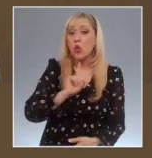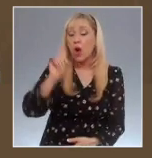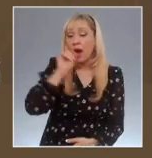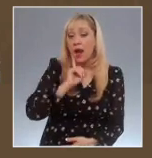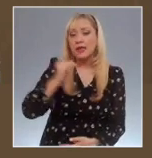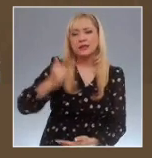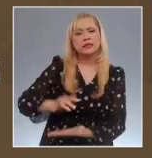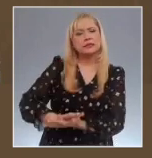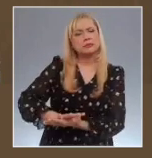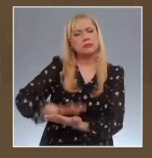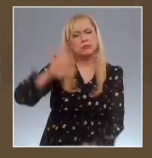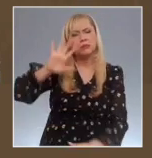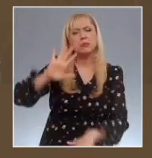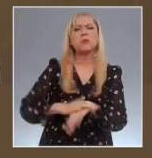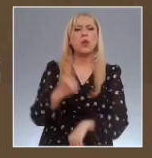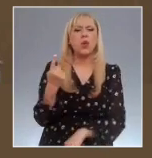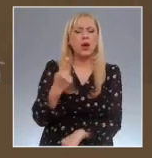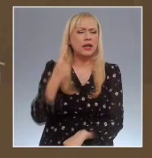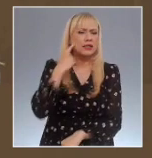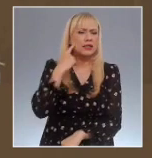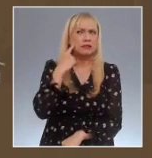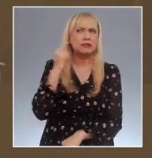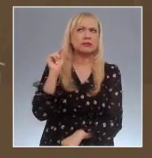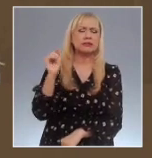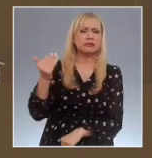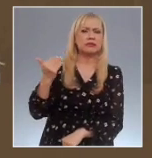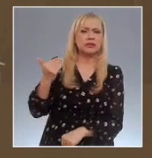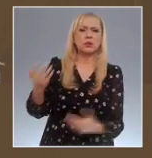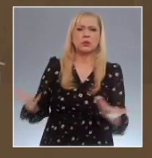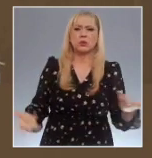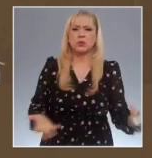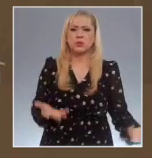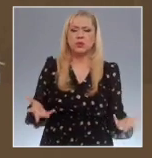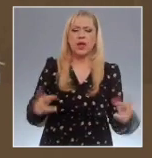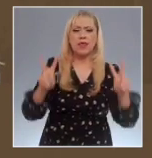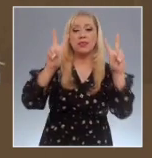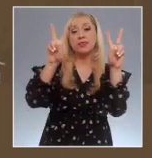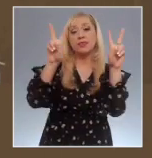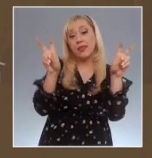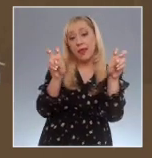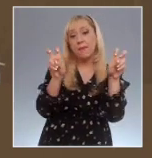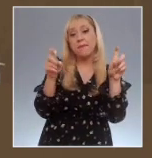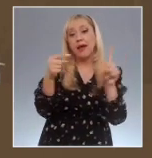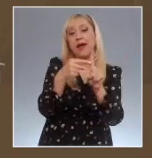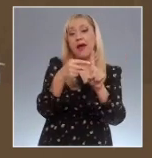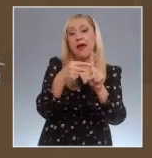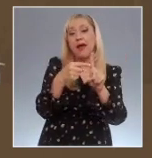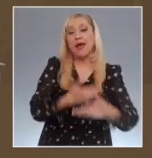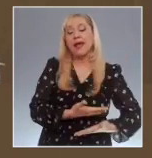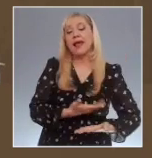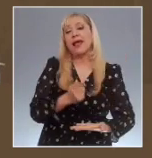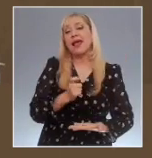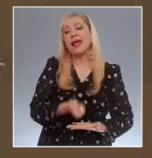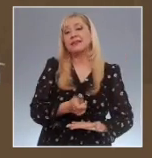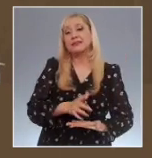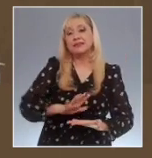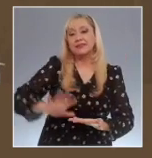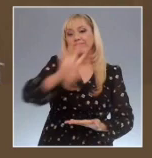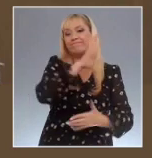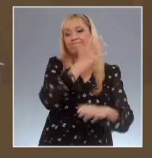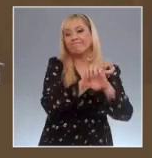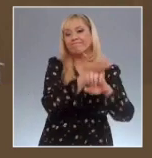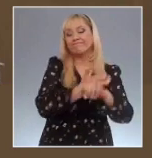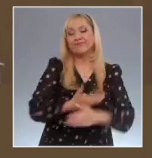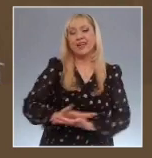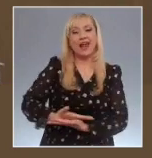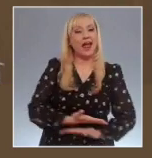reciente retroceso que se tuvo en el tema, o se tiene en el tema, en los Estados Unidos de América.